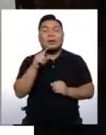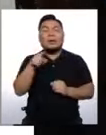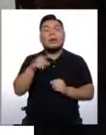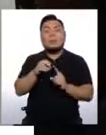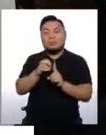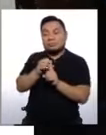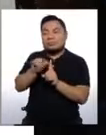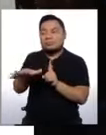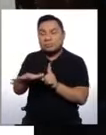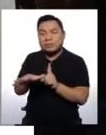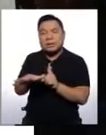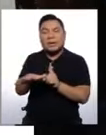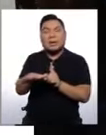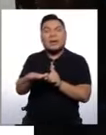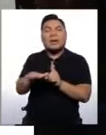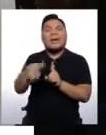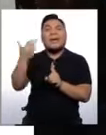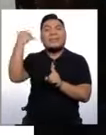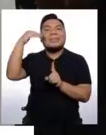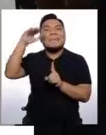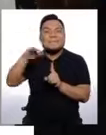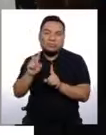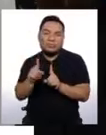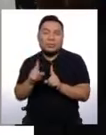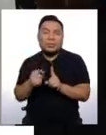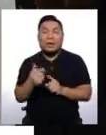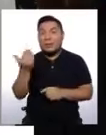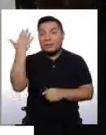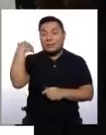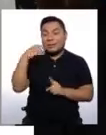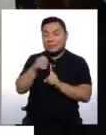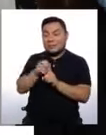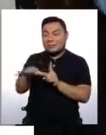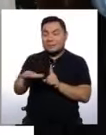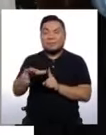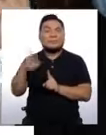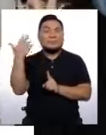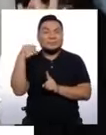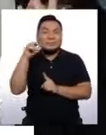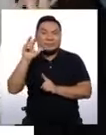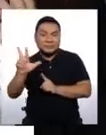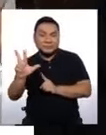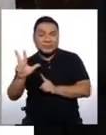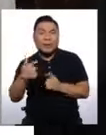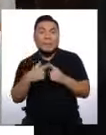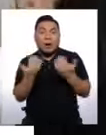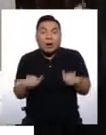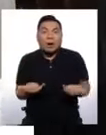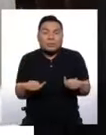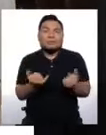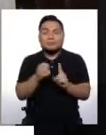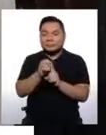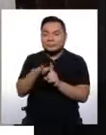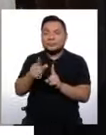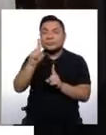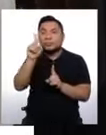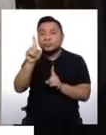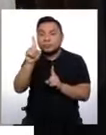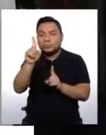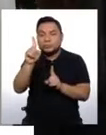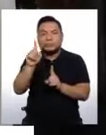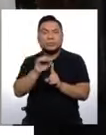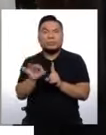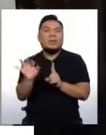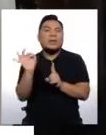uno es decir cada persona infectada contagia a uno o menos de uno y